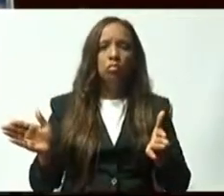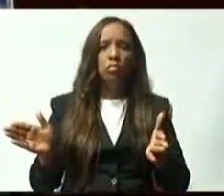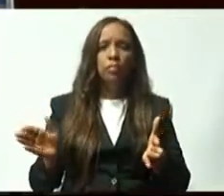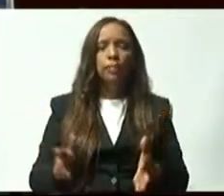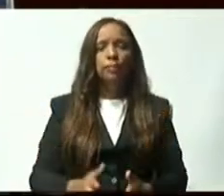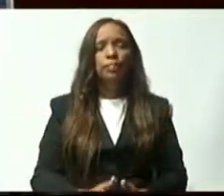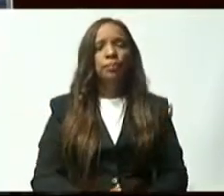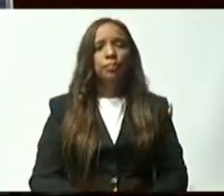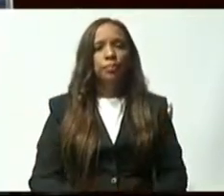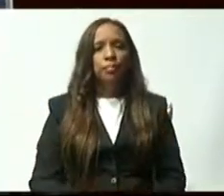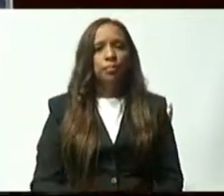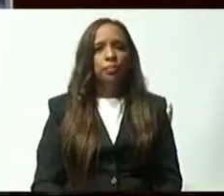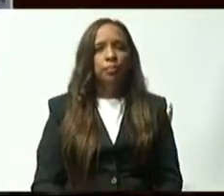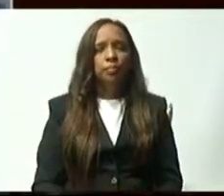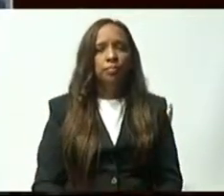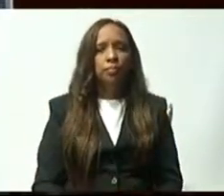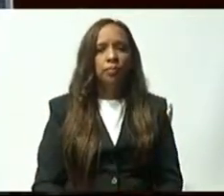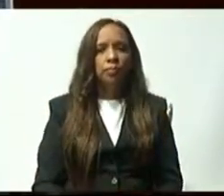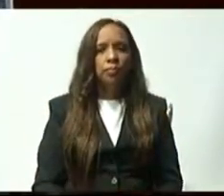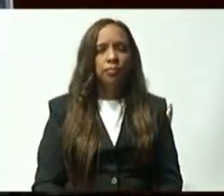Nosotros